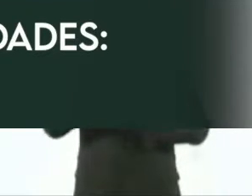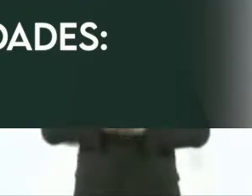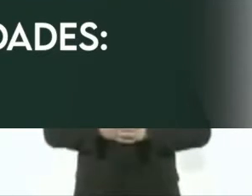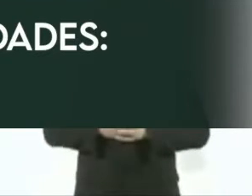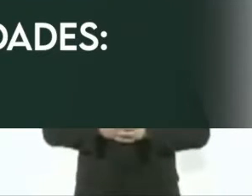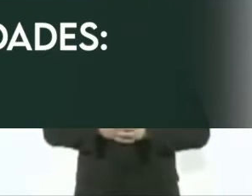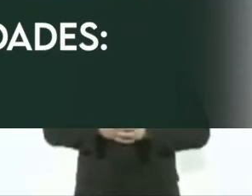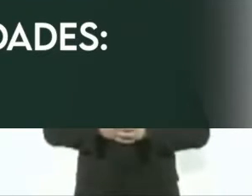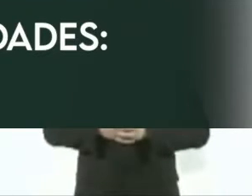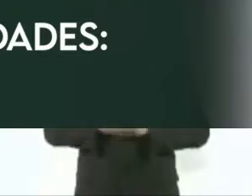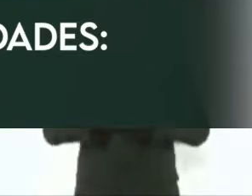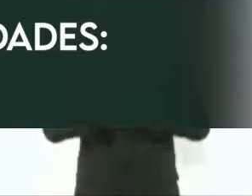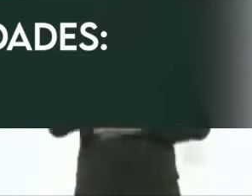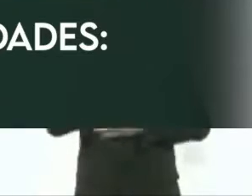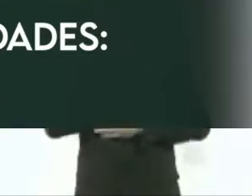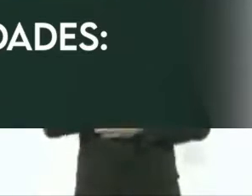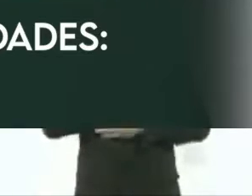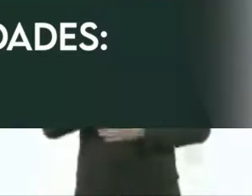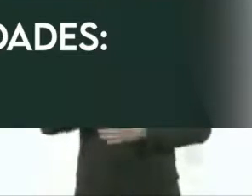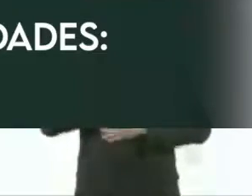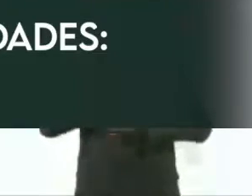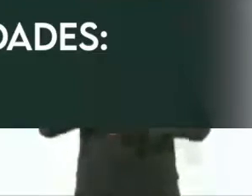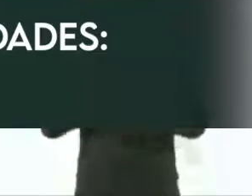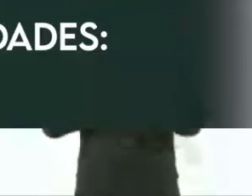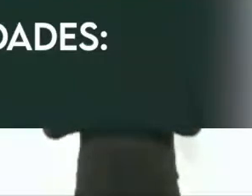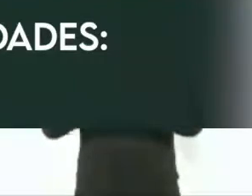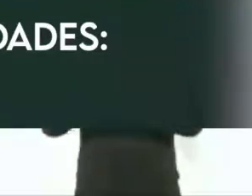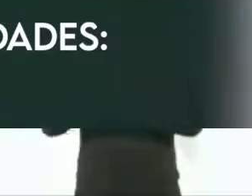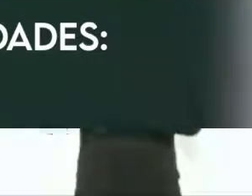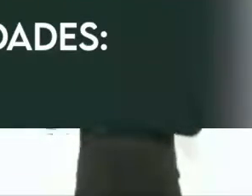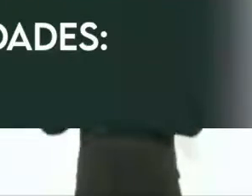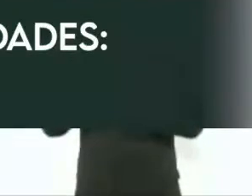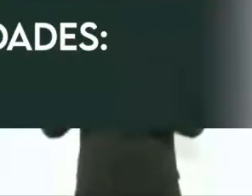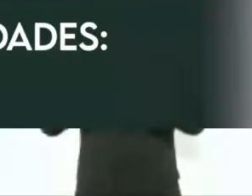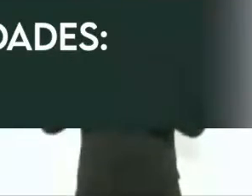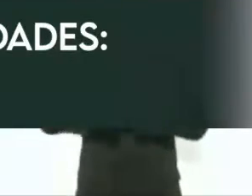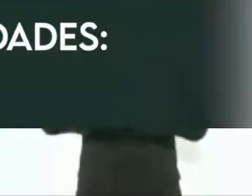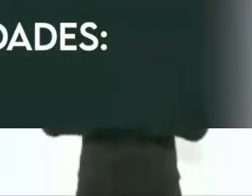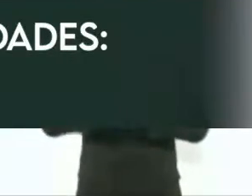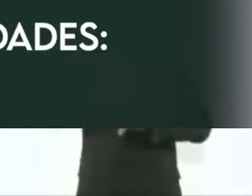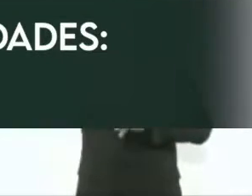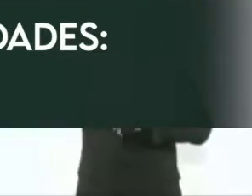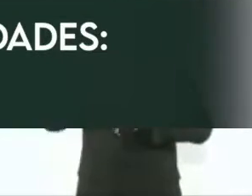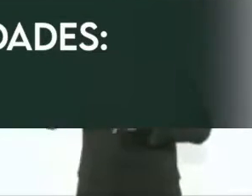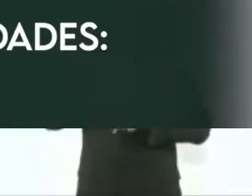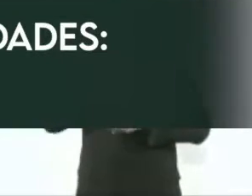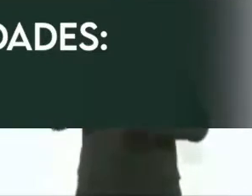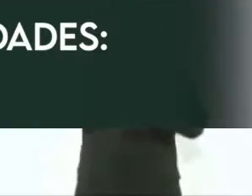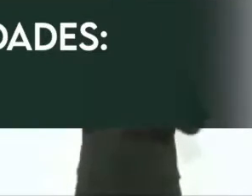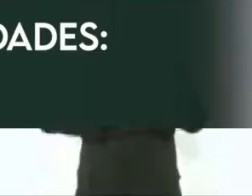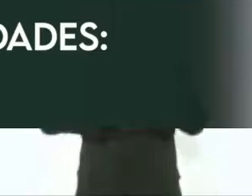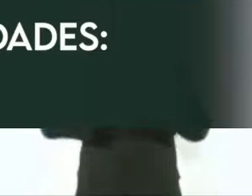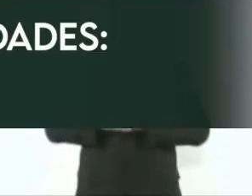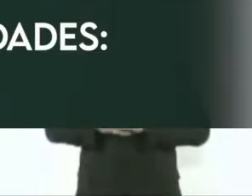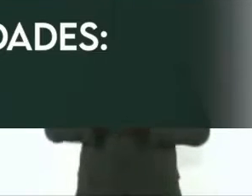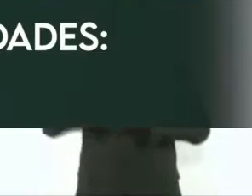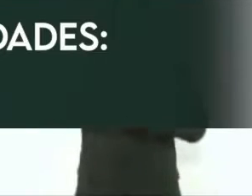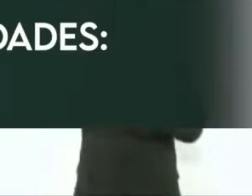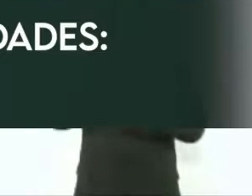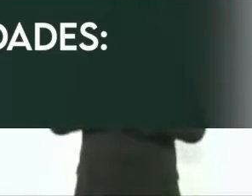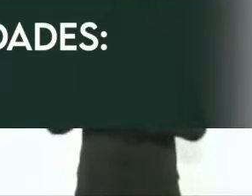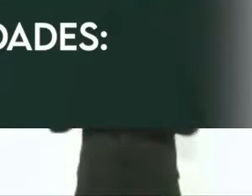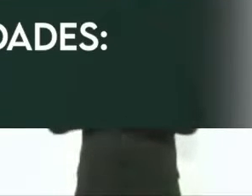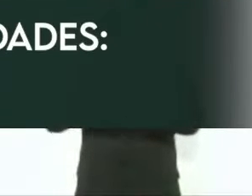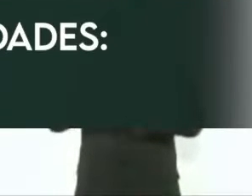mandataria dijo que se vacunará a niños vulnerables y luego se informará si se amplía o no la vacunación. Reiteró que para el 30 de octubre ya